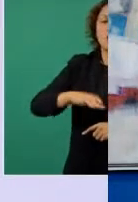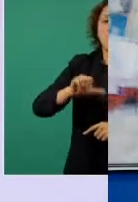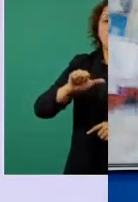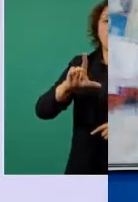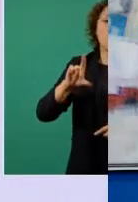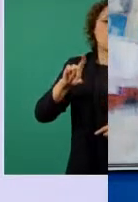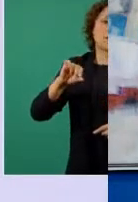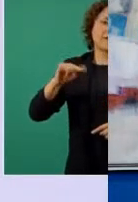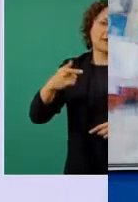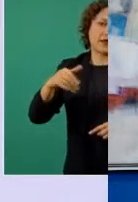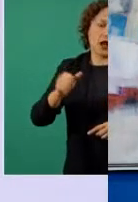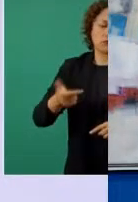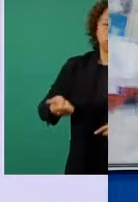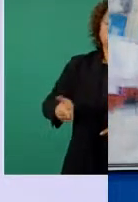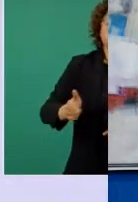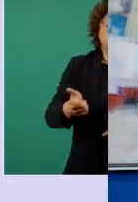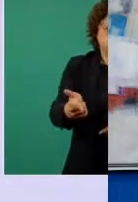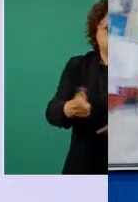Nosotros,